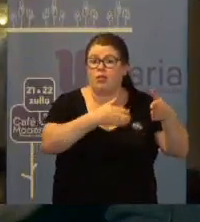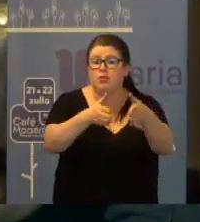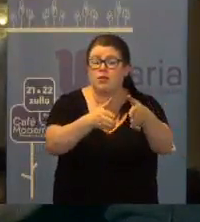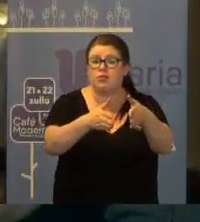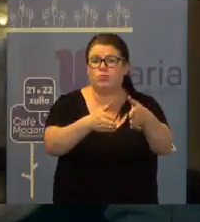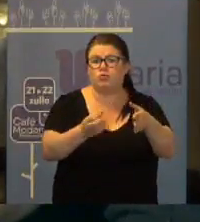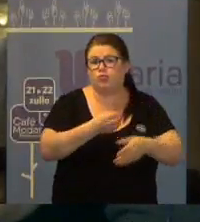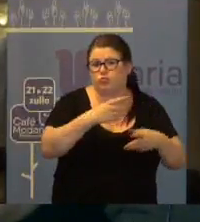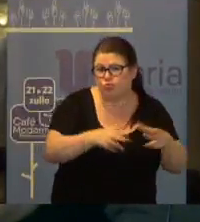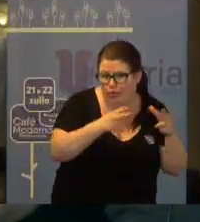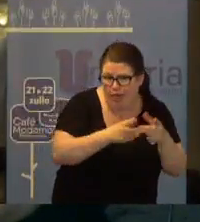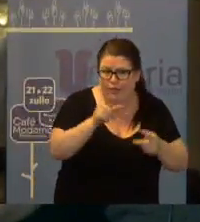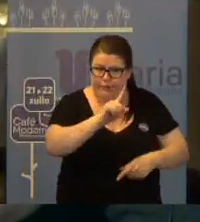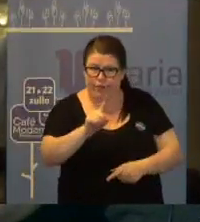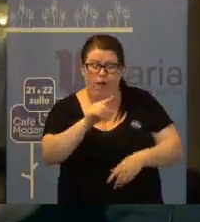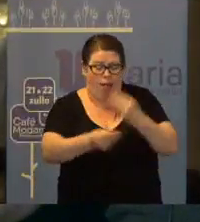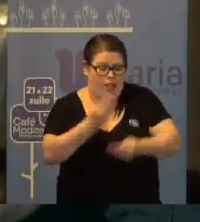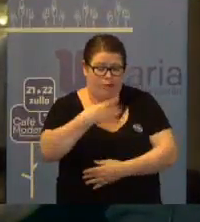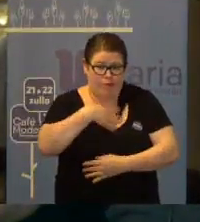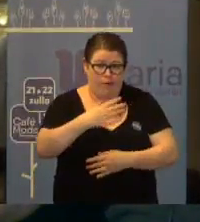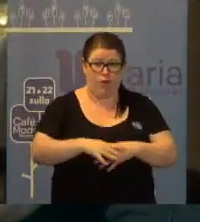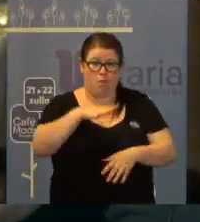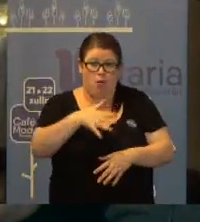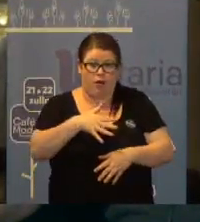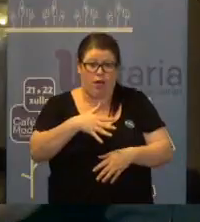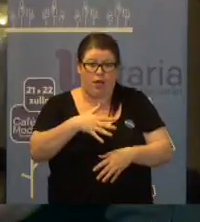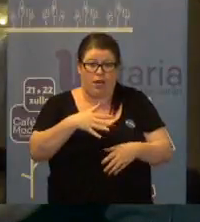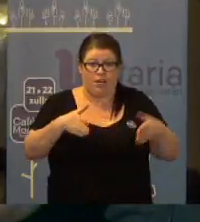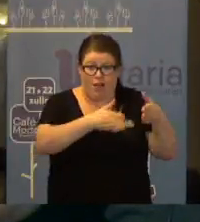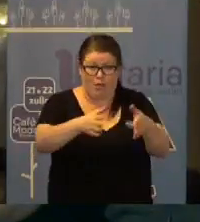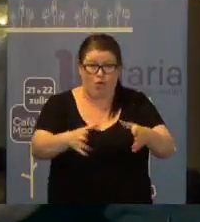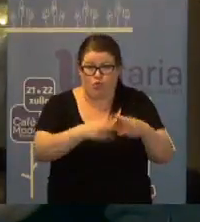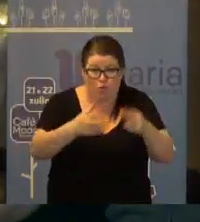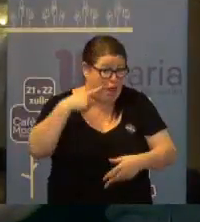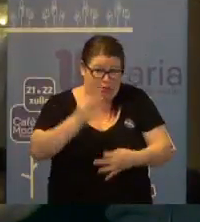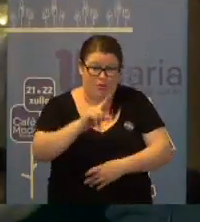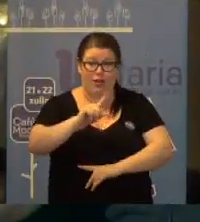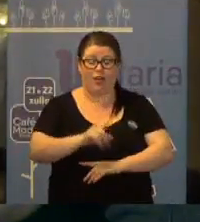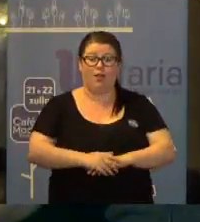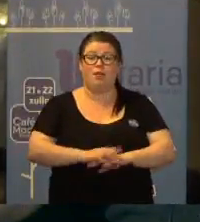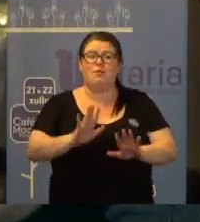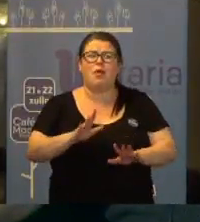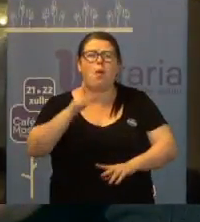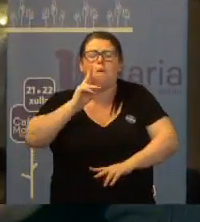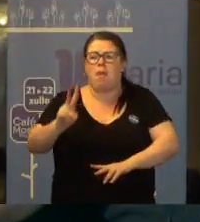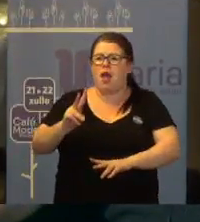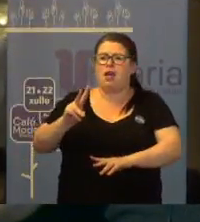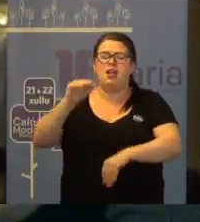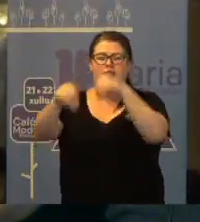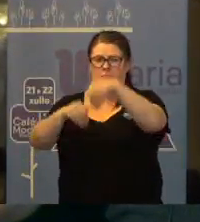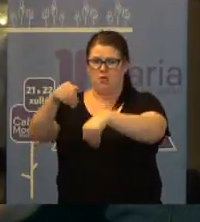é o social. Primeiro porque non a pode facer. Porque non cree na senda social. Pero porque acaba de ver que a senda